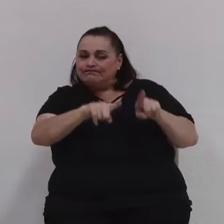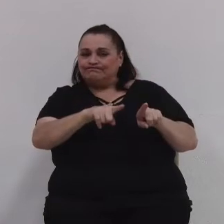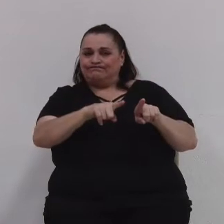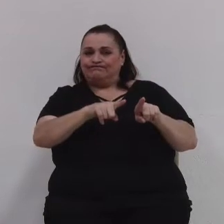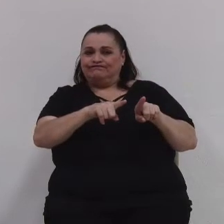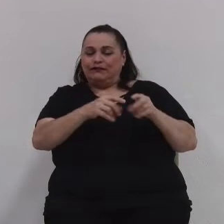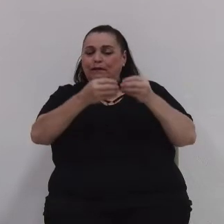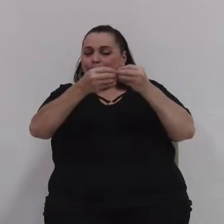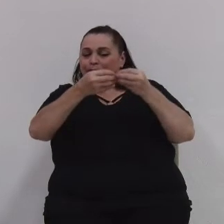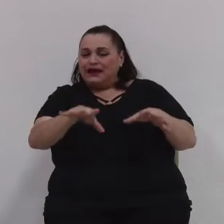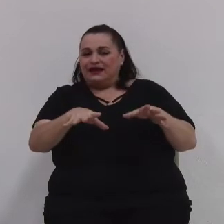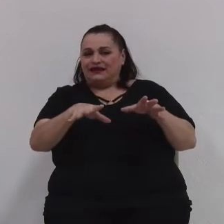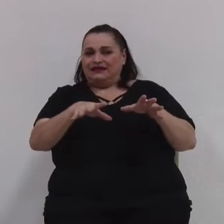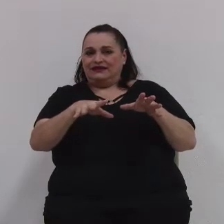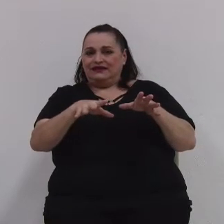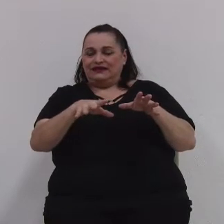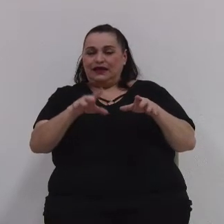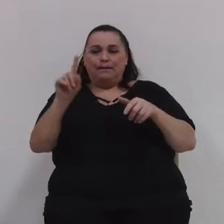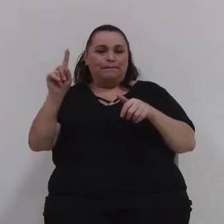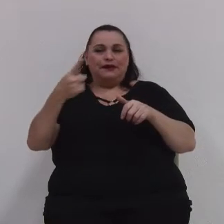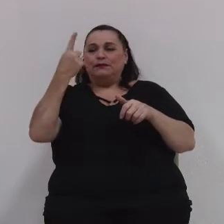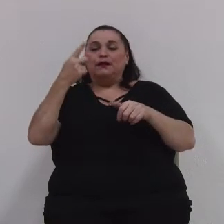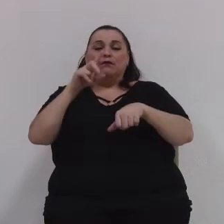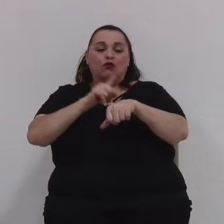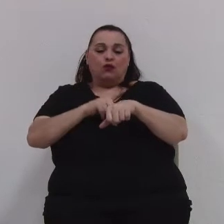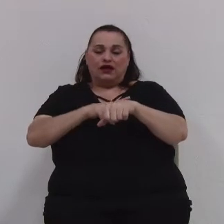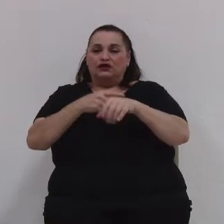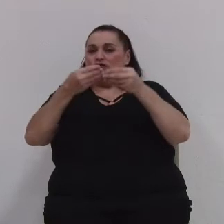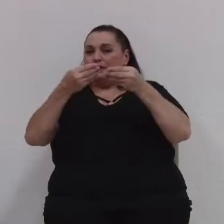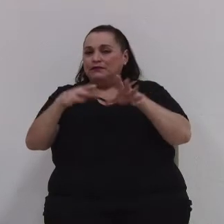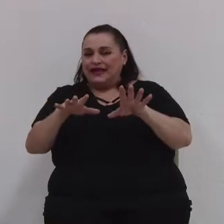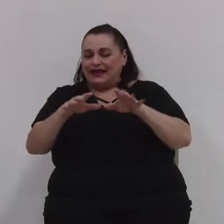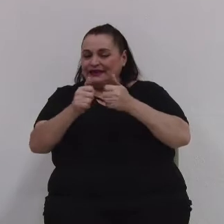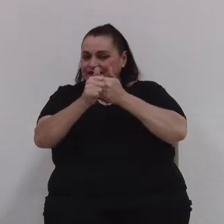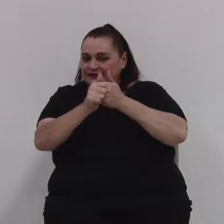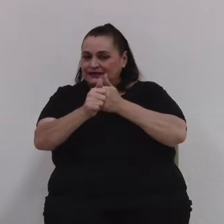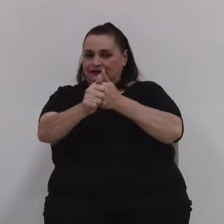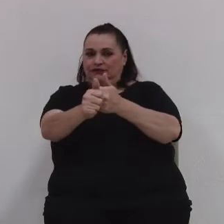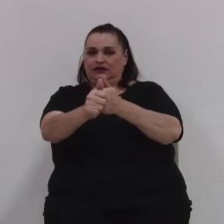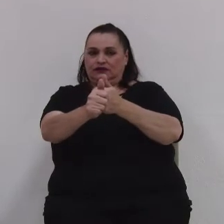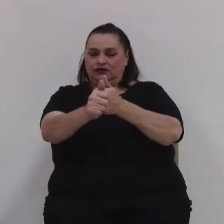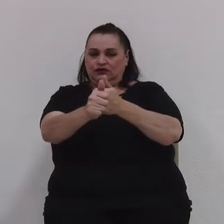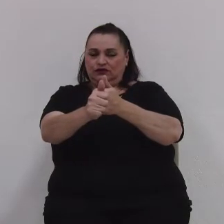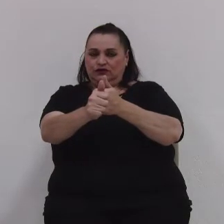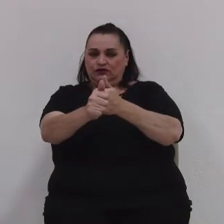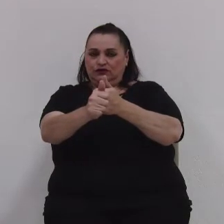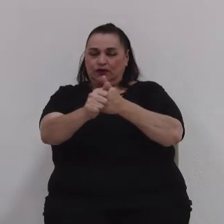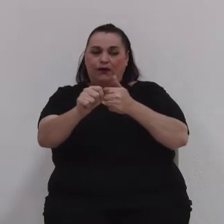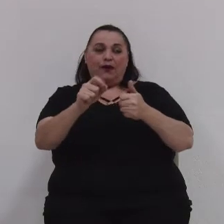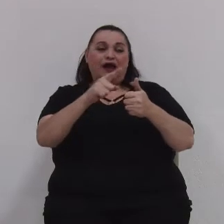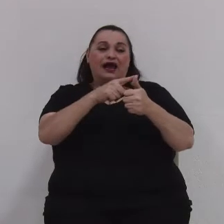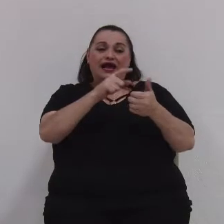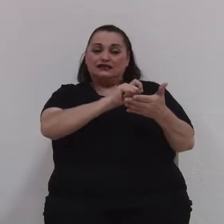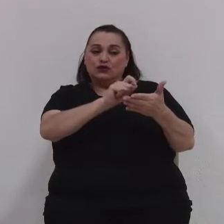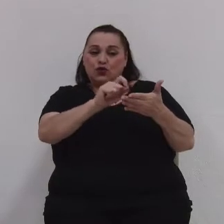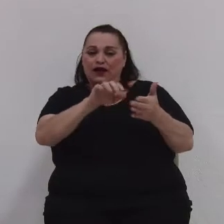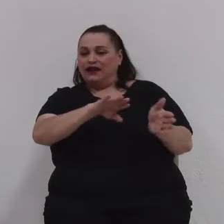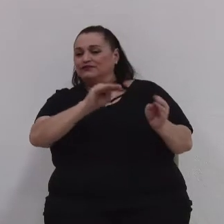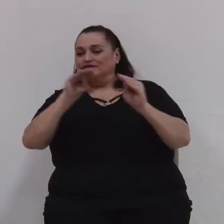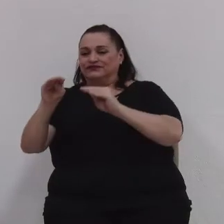de pérdida ya, de un primer momento en que se pierde un poquito el seguimiento entre primaria y secundaria, y ya luego